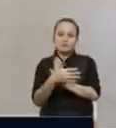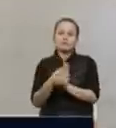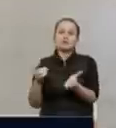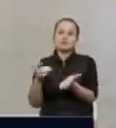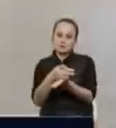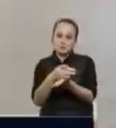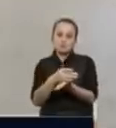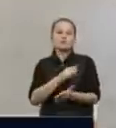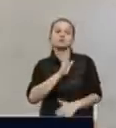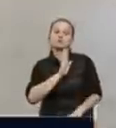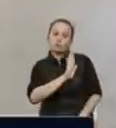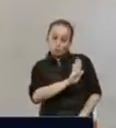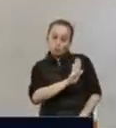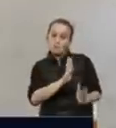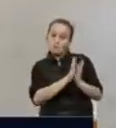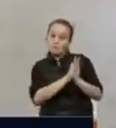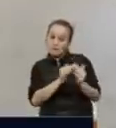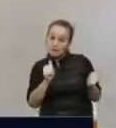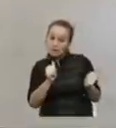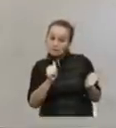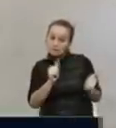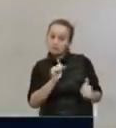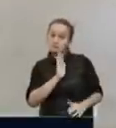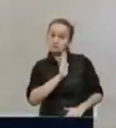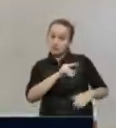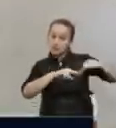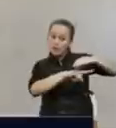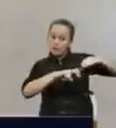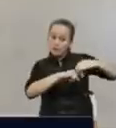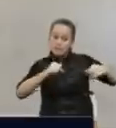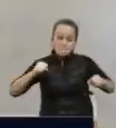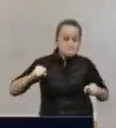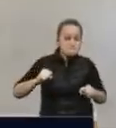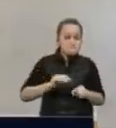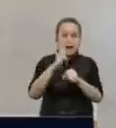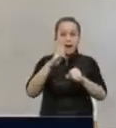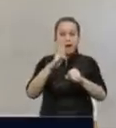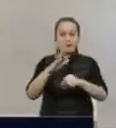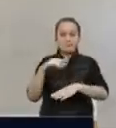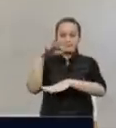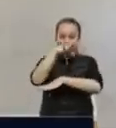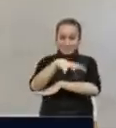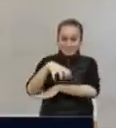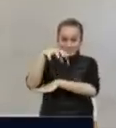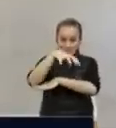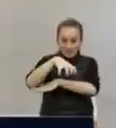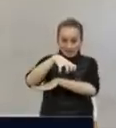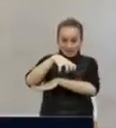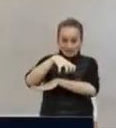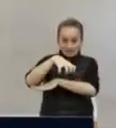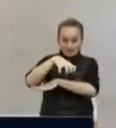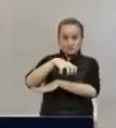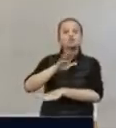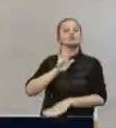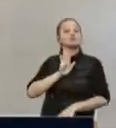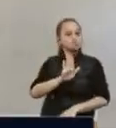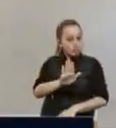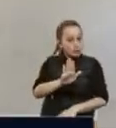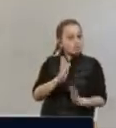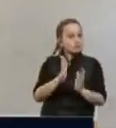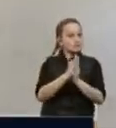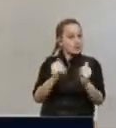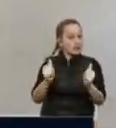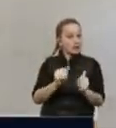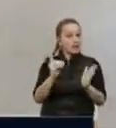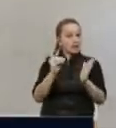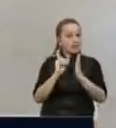ustedes dejan de dinamitar estas dragas, si ustedes derogan